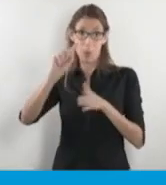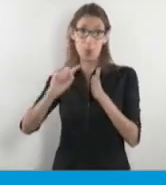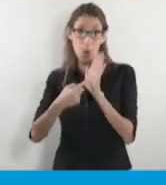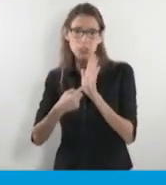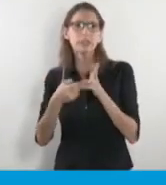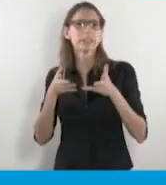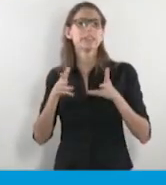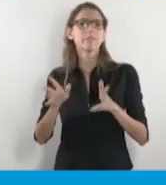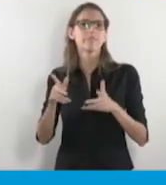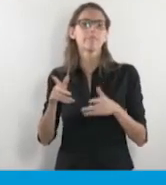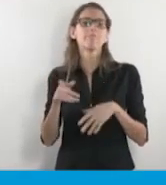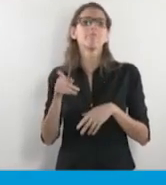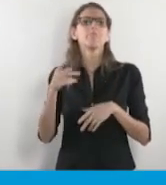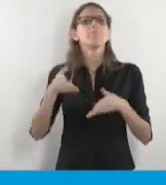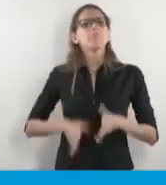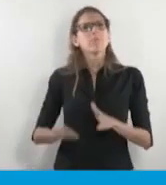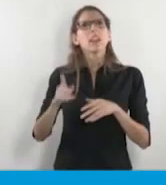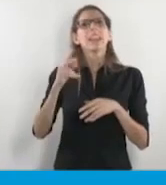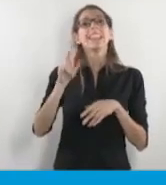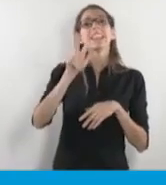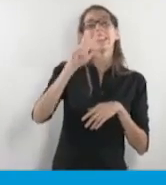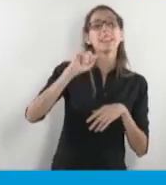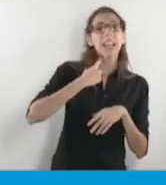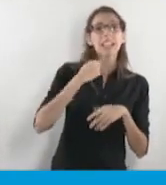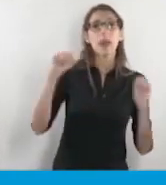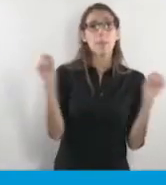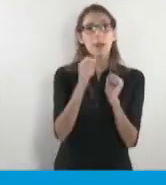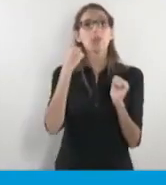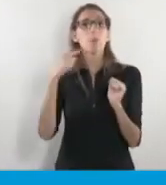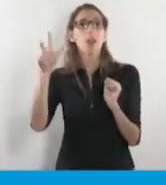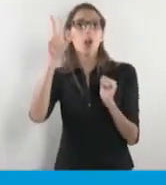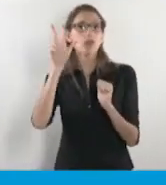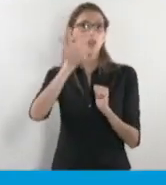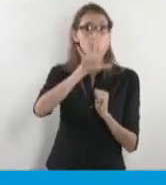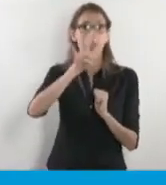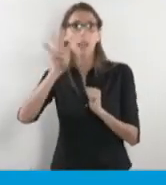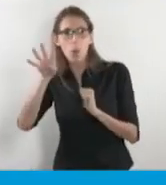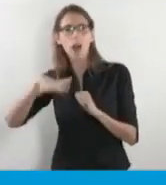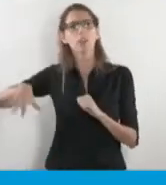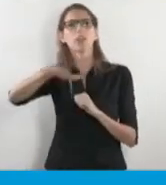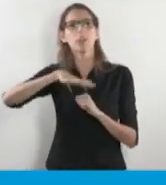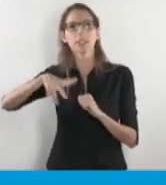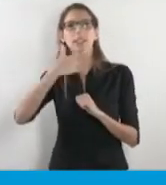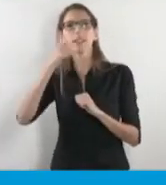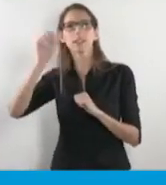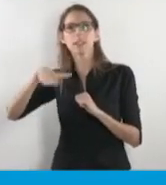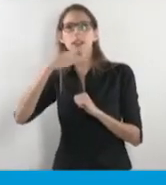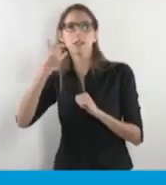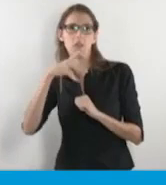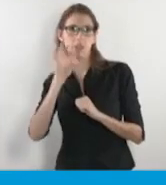por allá por el año el 13 de mayo de mil 854 en san justo quedó digamos